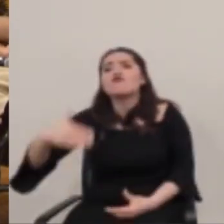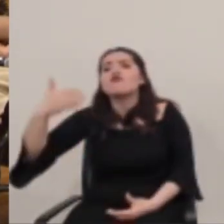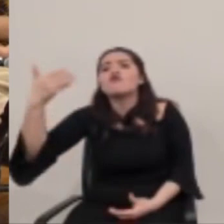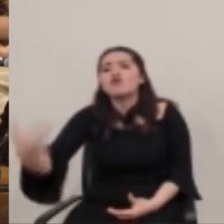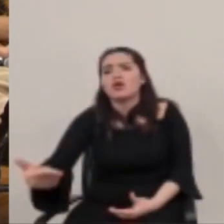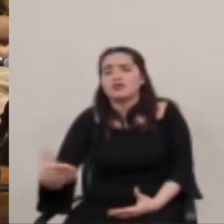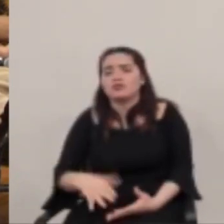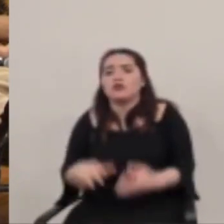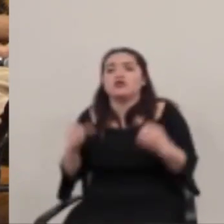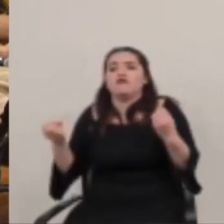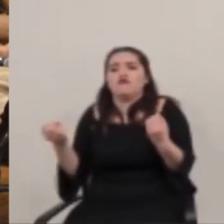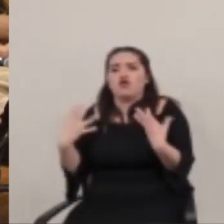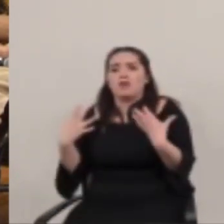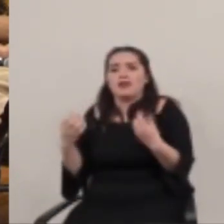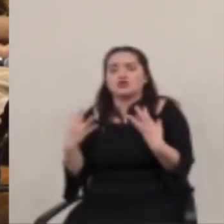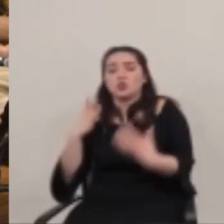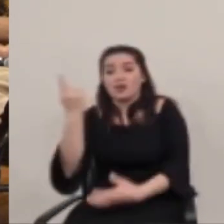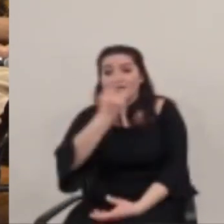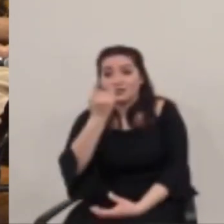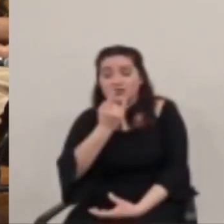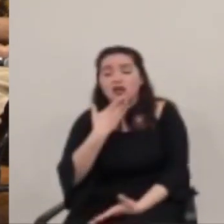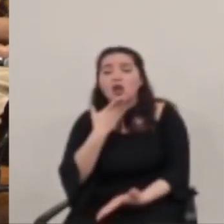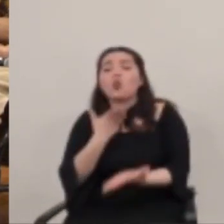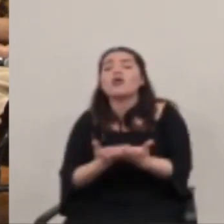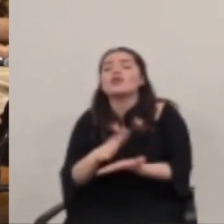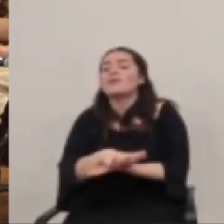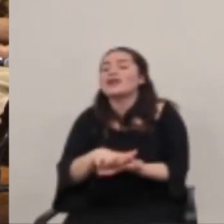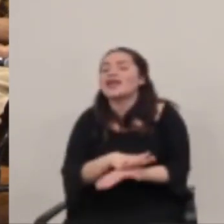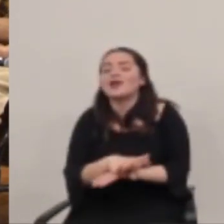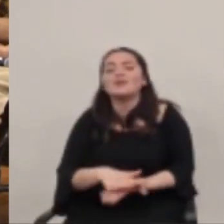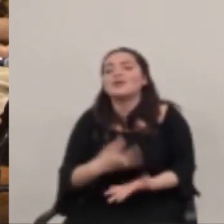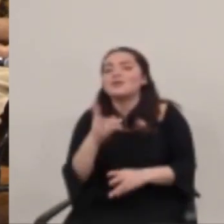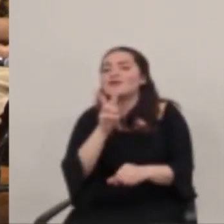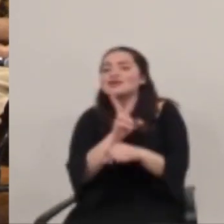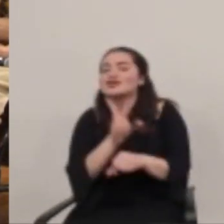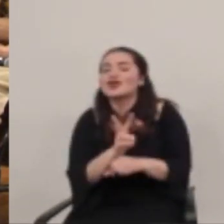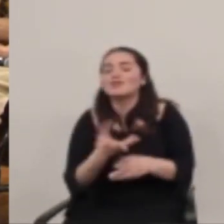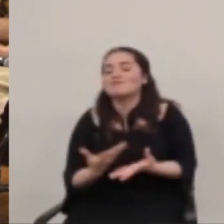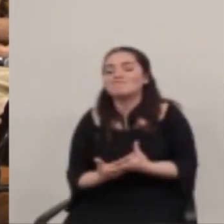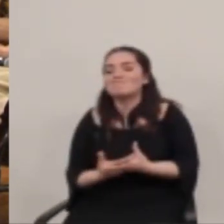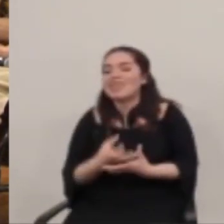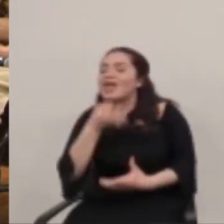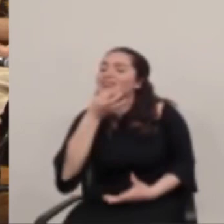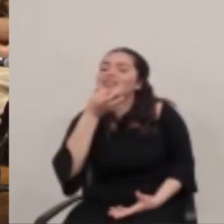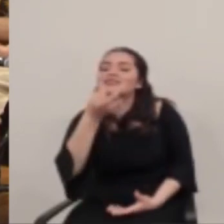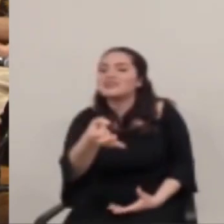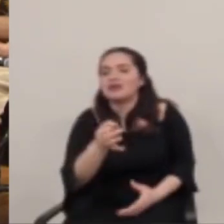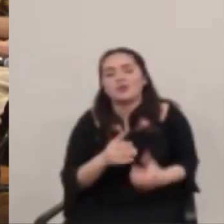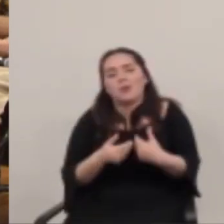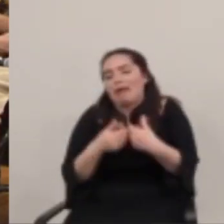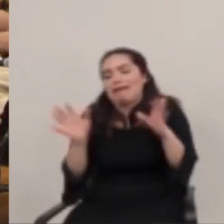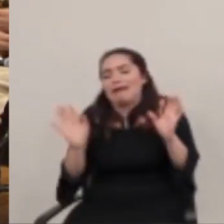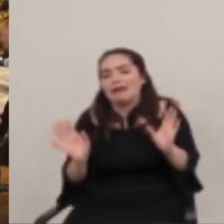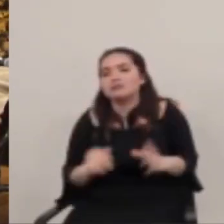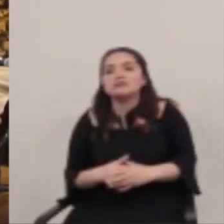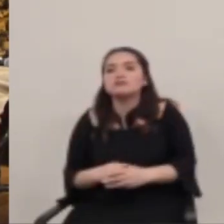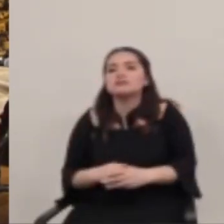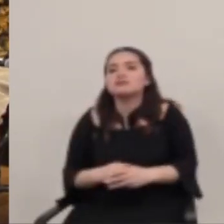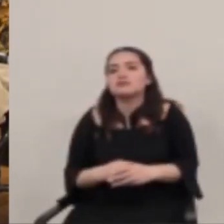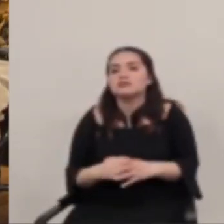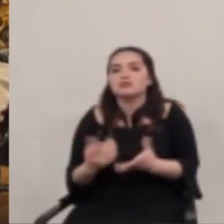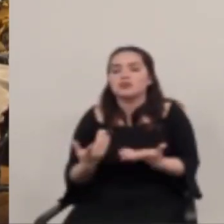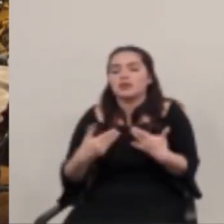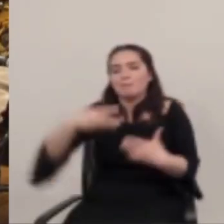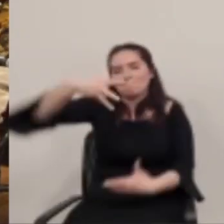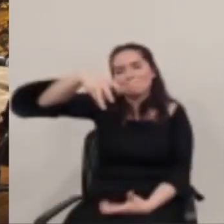formación universitaria cuando, por ejemplo, un profesor de metodología te dice, cualquiera, yo también lo he hecho, yo también fui ayudante de metodología y